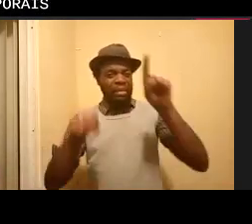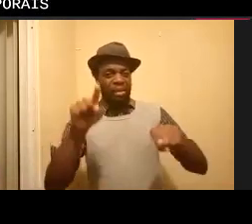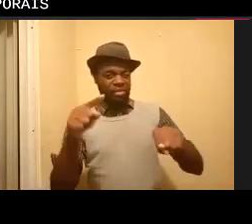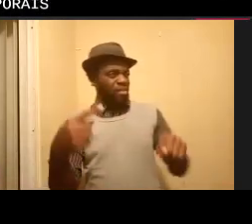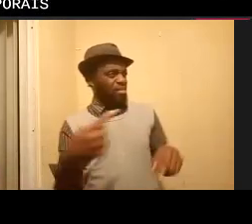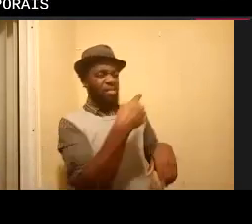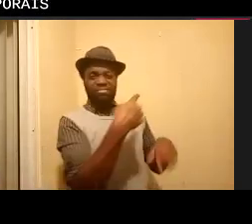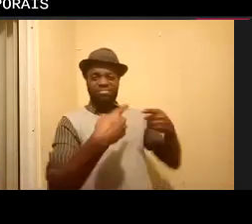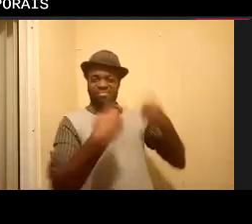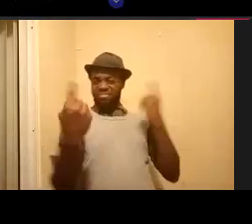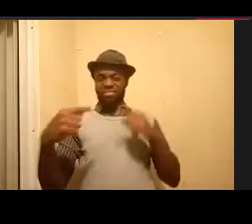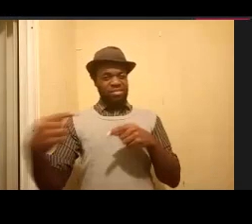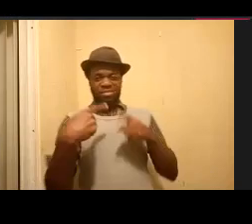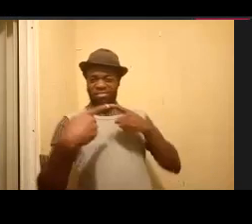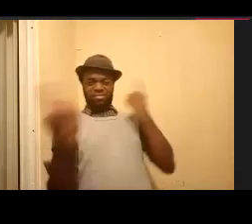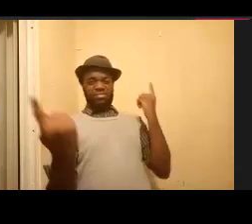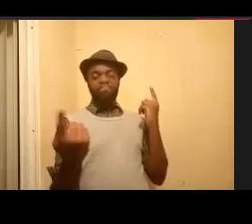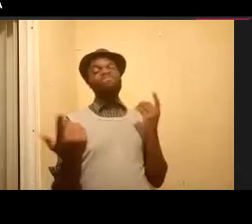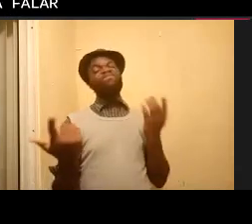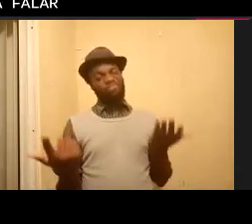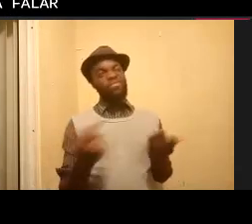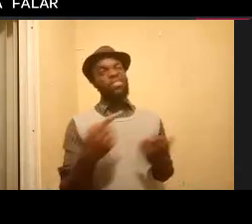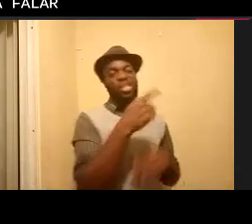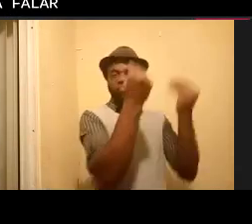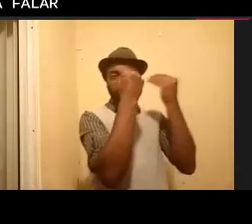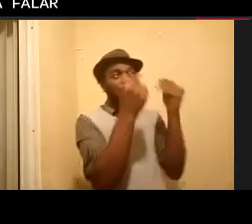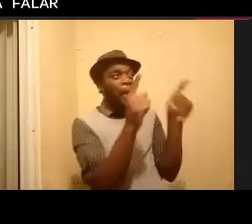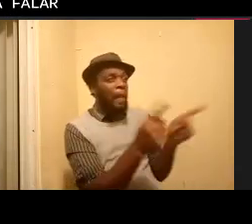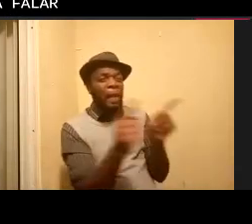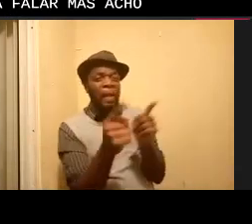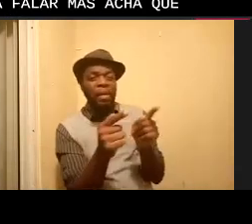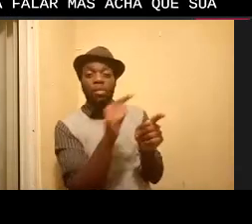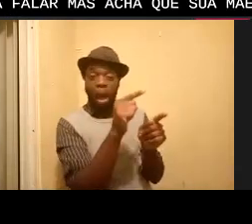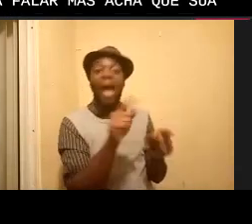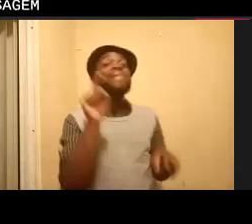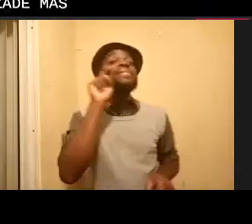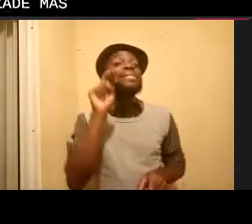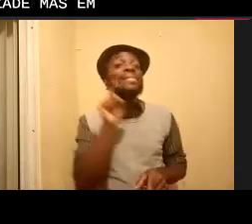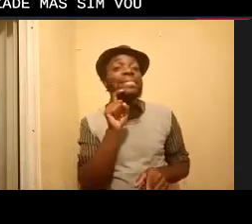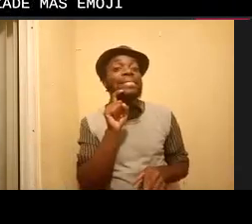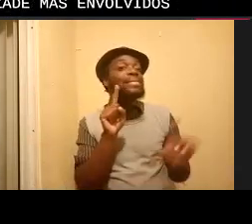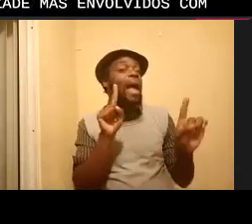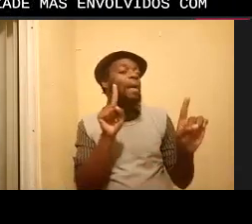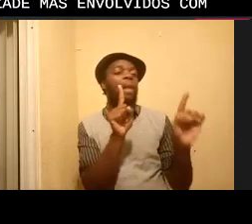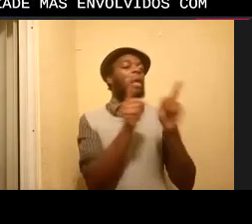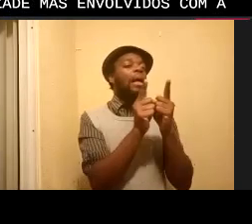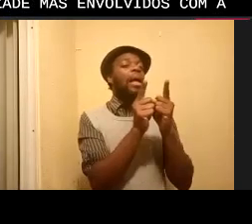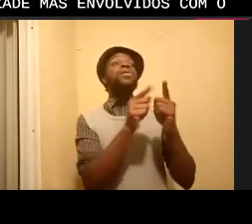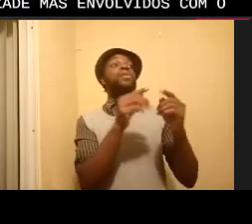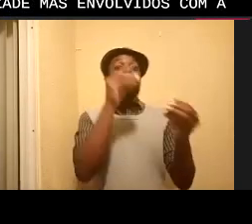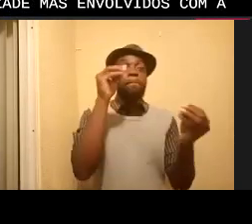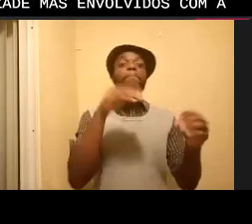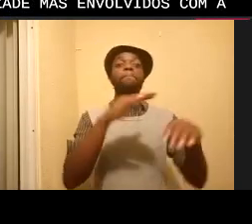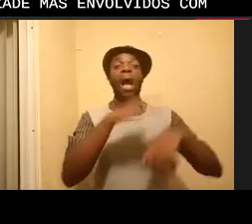eso. Entonces, hablarnos de temas de la sexualidad, pero ligados al acto sexual coito,